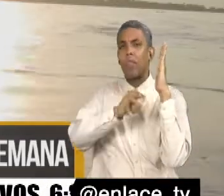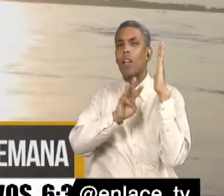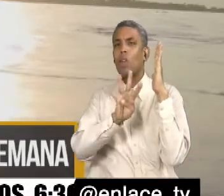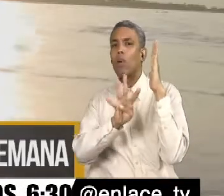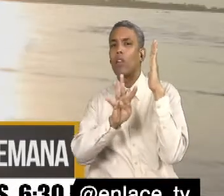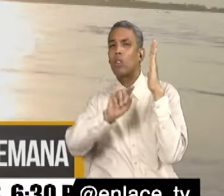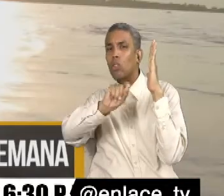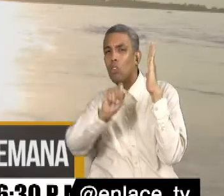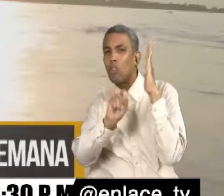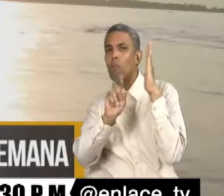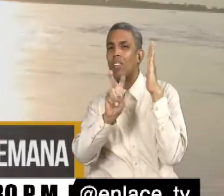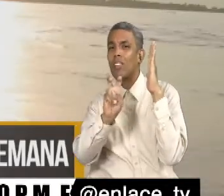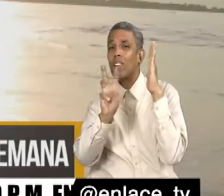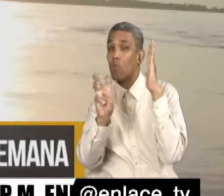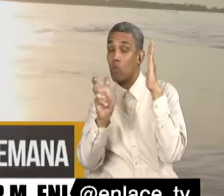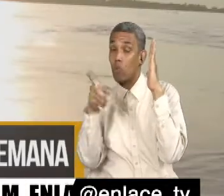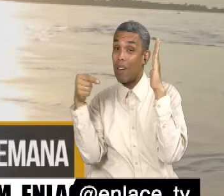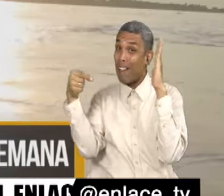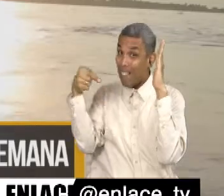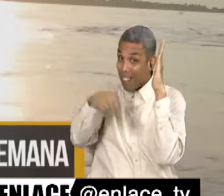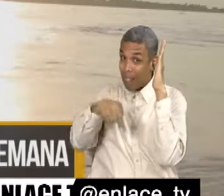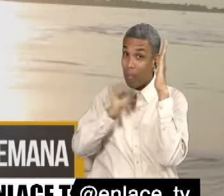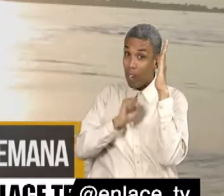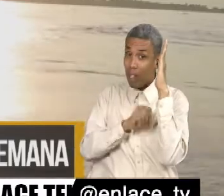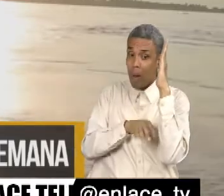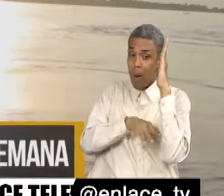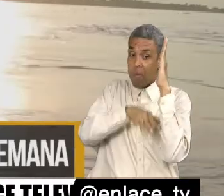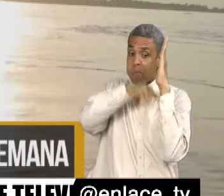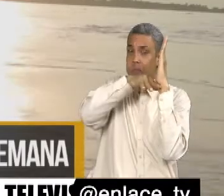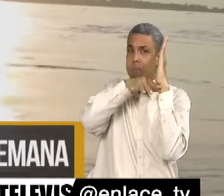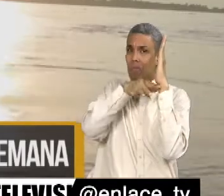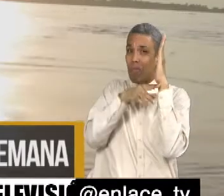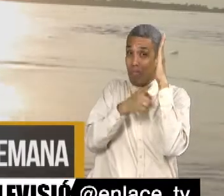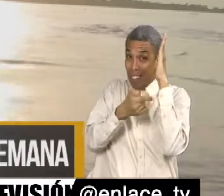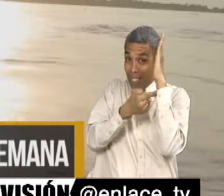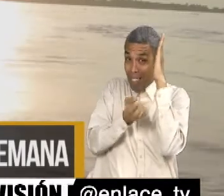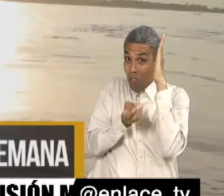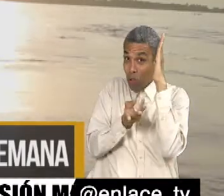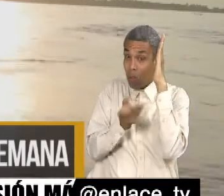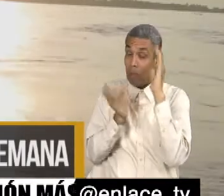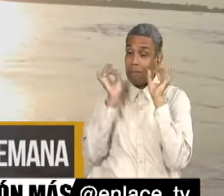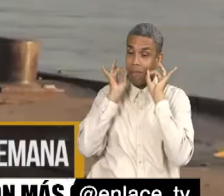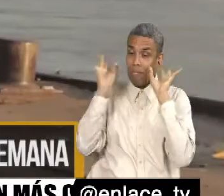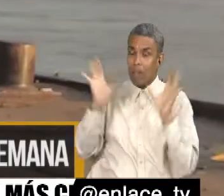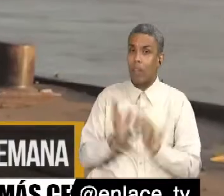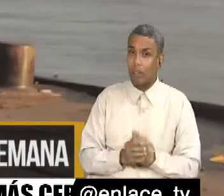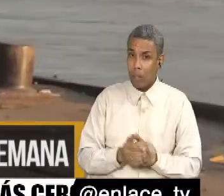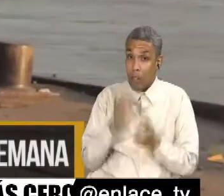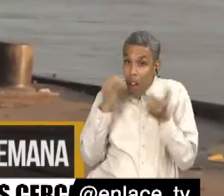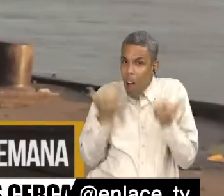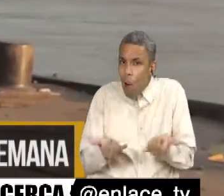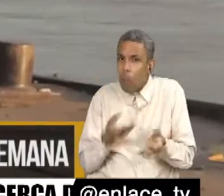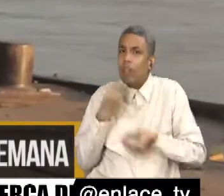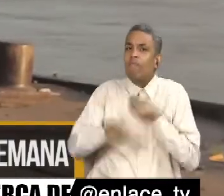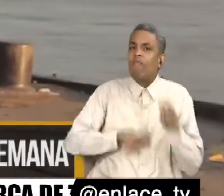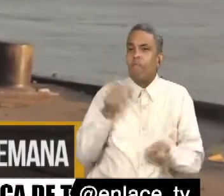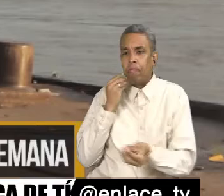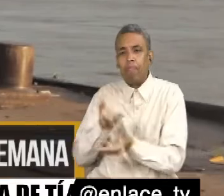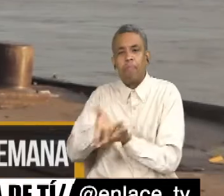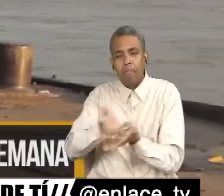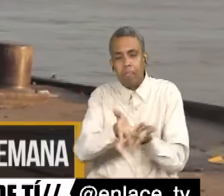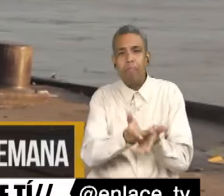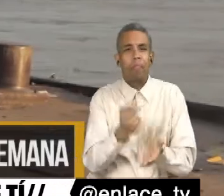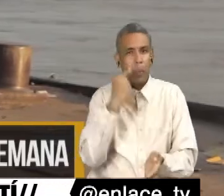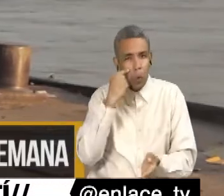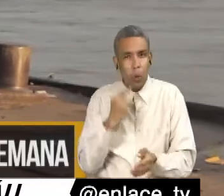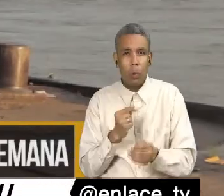Gestión de Riesgo y Desastre, es muy importante la integridad de cada una de las personas, y la recomendación que enviamos desde el gobierno y desde el Consejo Municipal